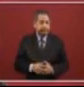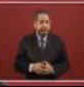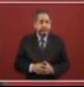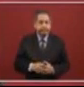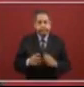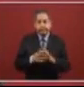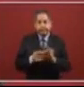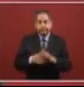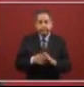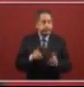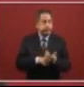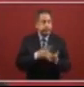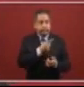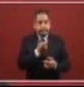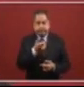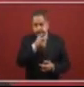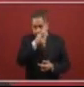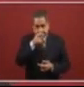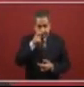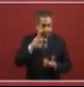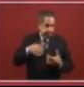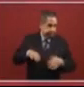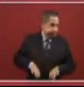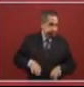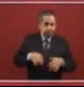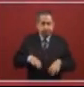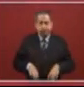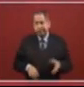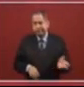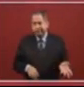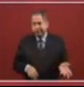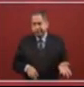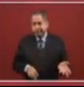es el afán de lucro. No es